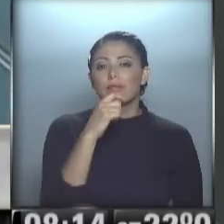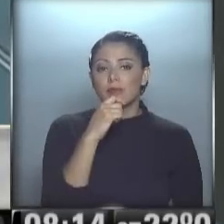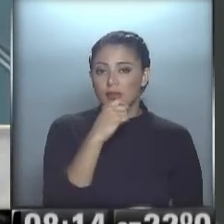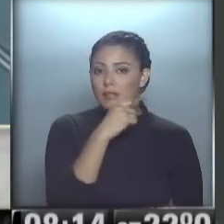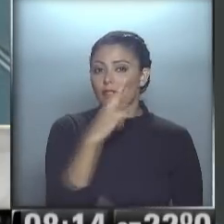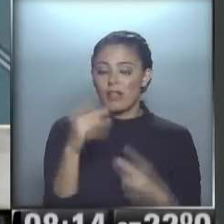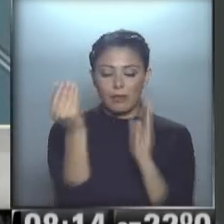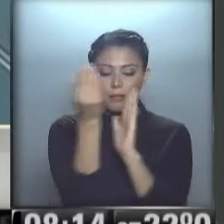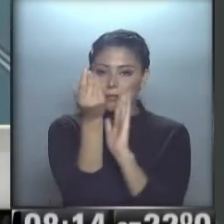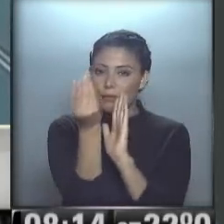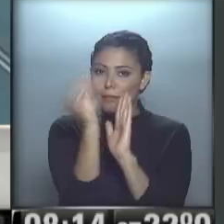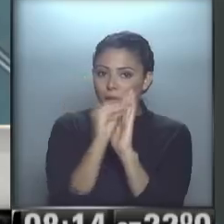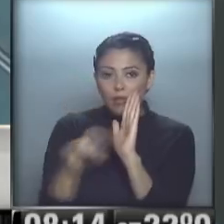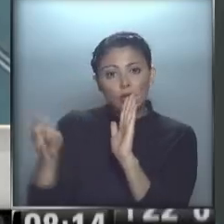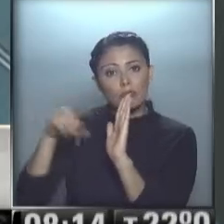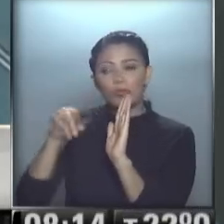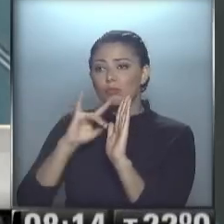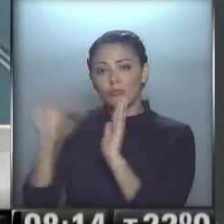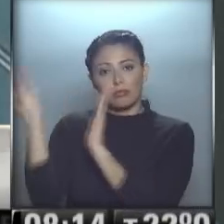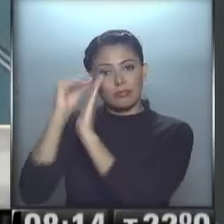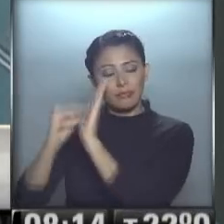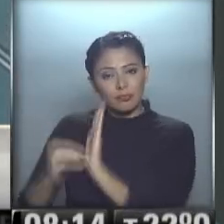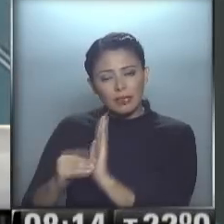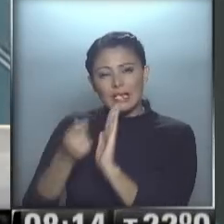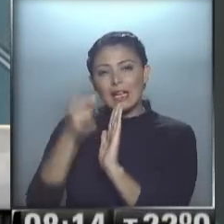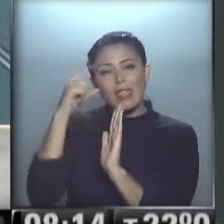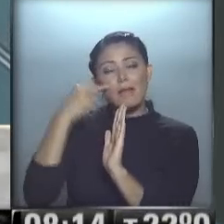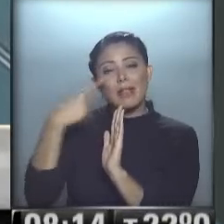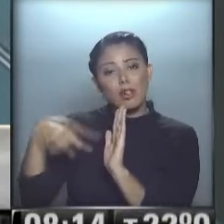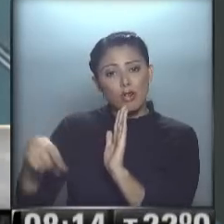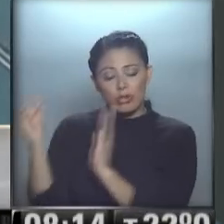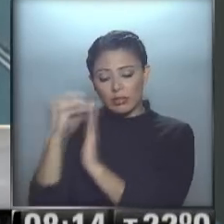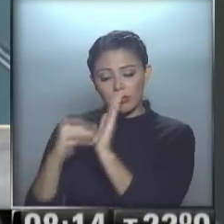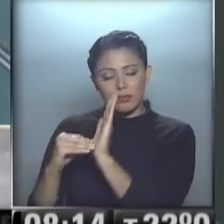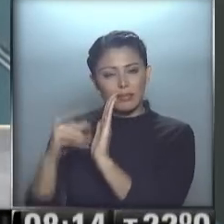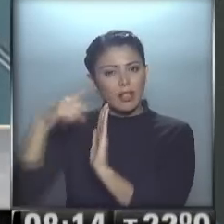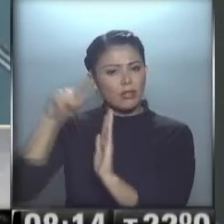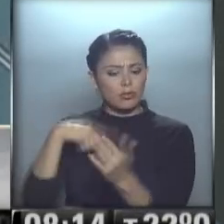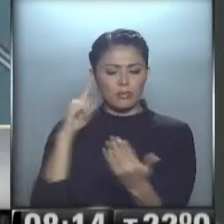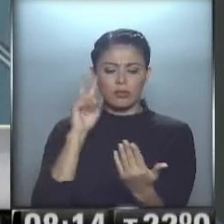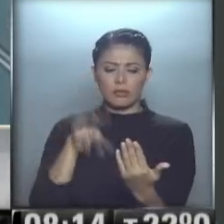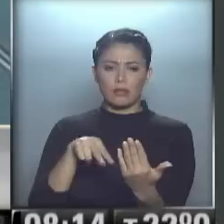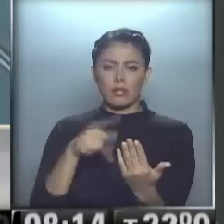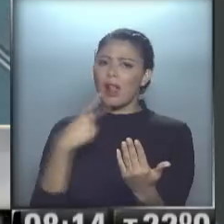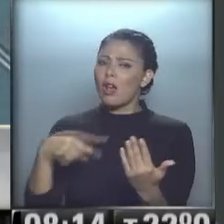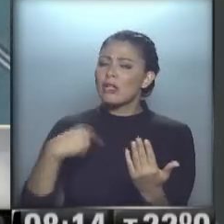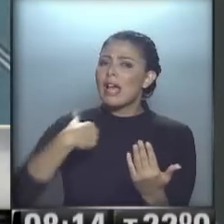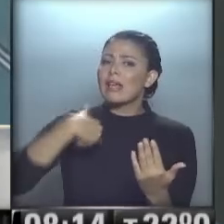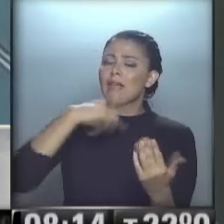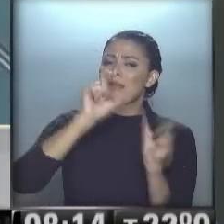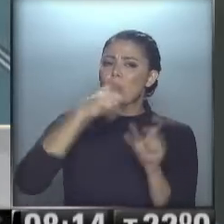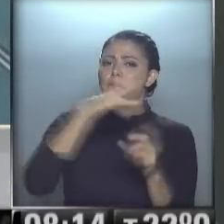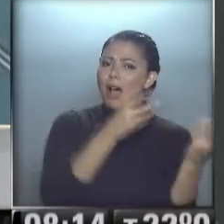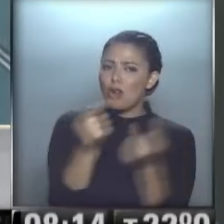los precios que ellos estipulan para casi 10.000 productos no son los productos de mayor demanda